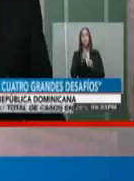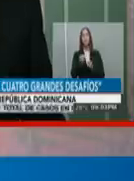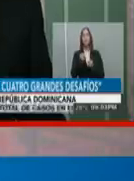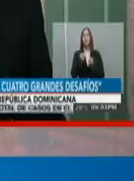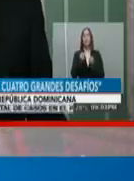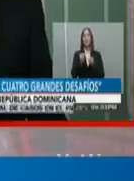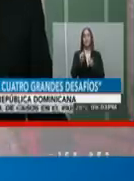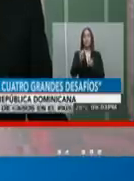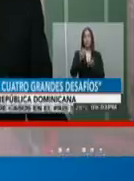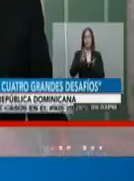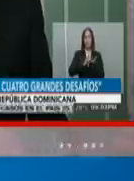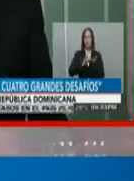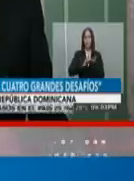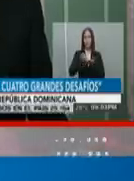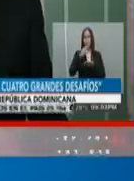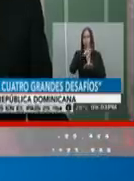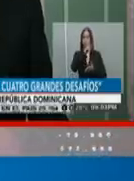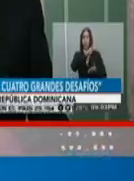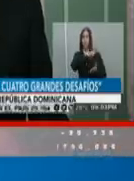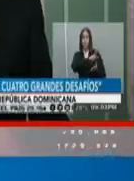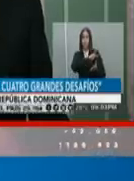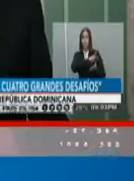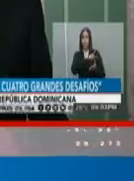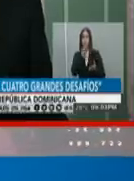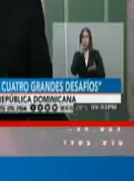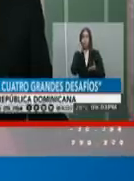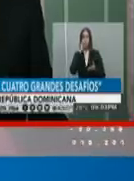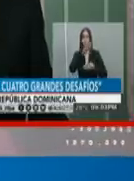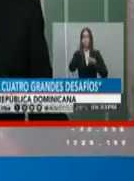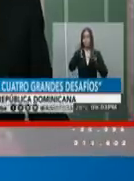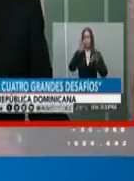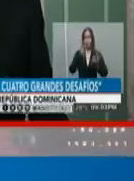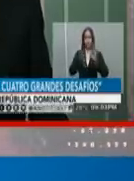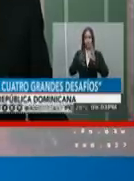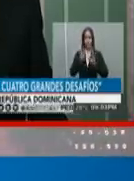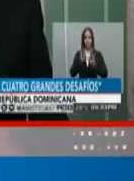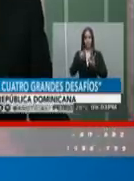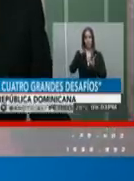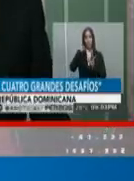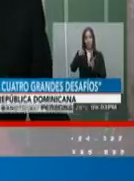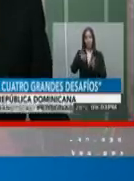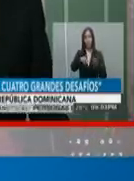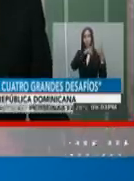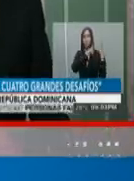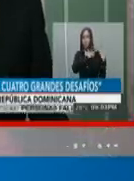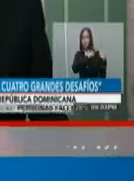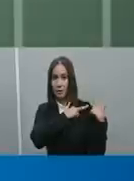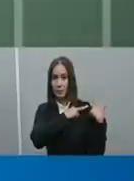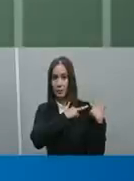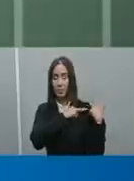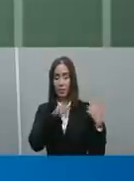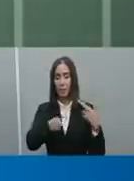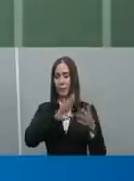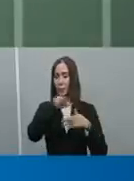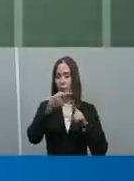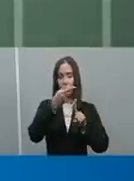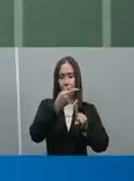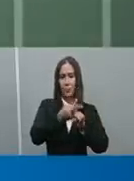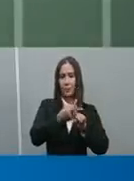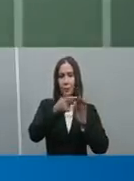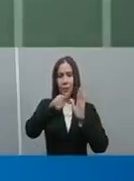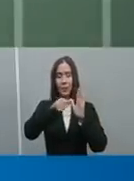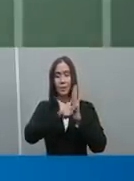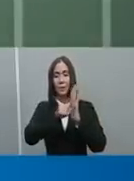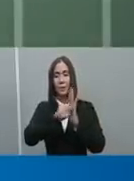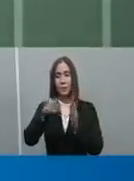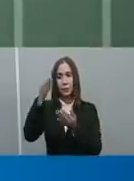son regulados hasta con estándares internacionales, así que no hay manera de falsear estos datos. Además, el Ministerio